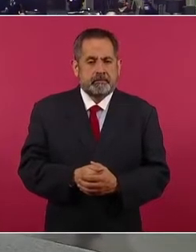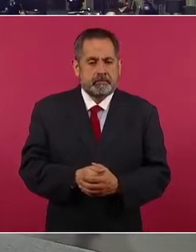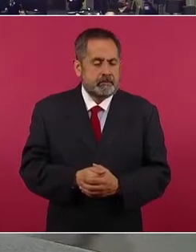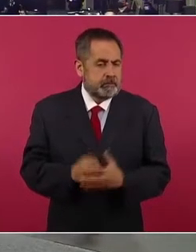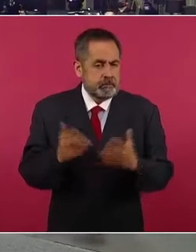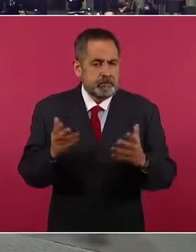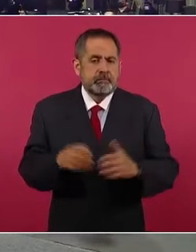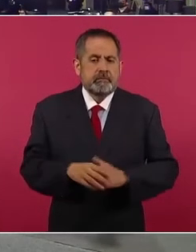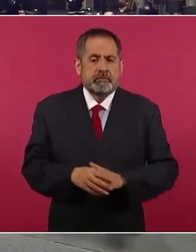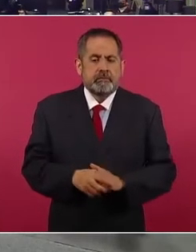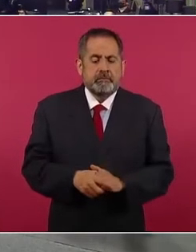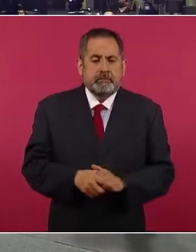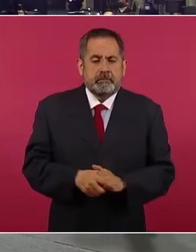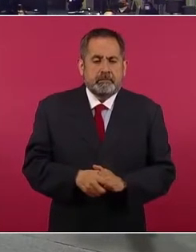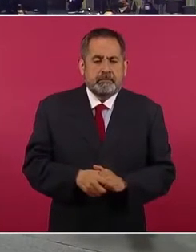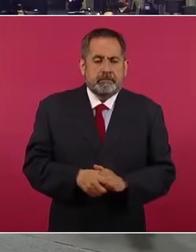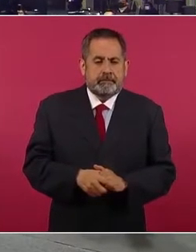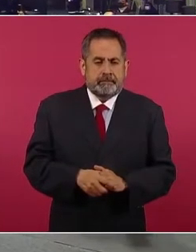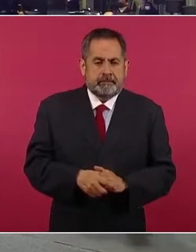263.